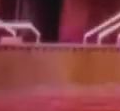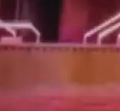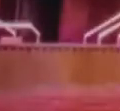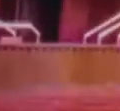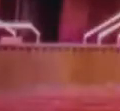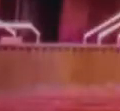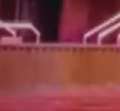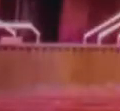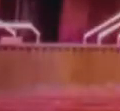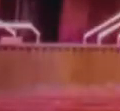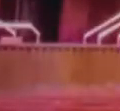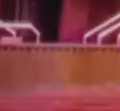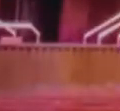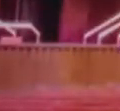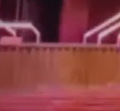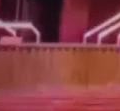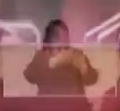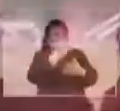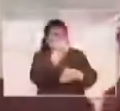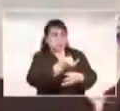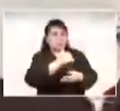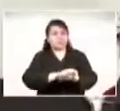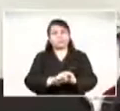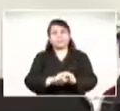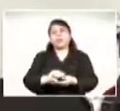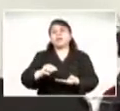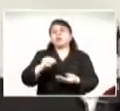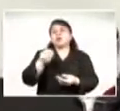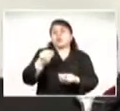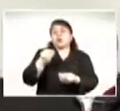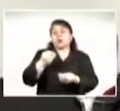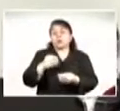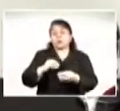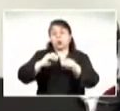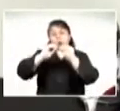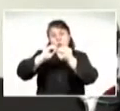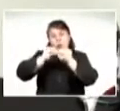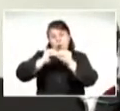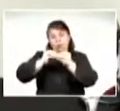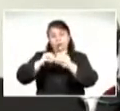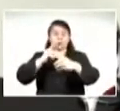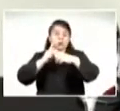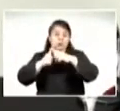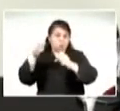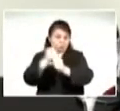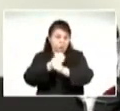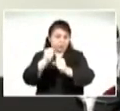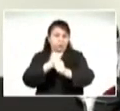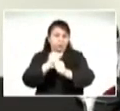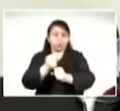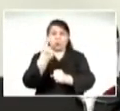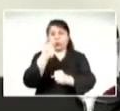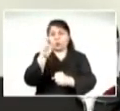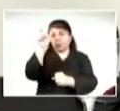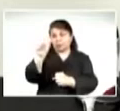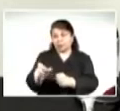también habló de este tema la doctora mónica acogerá a raíz de que se confirmó un caso positivo en una de las